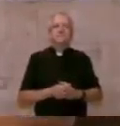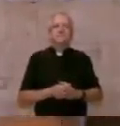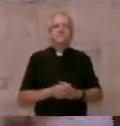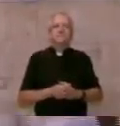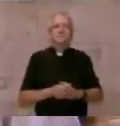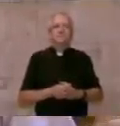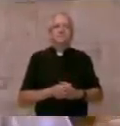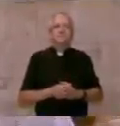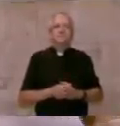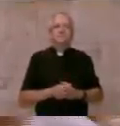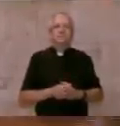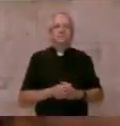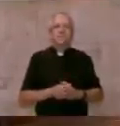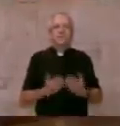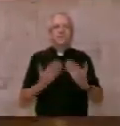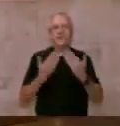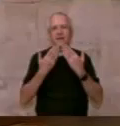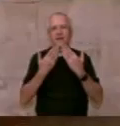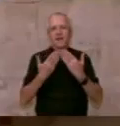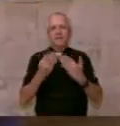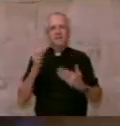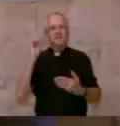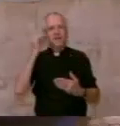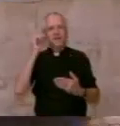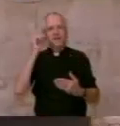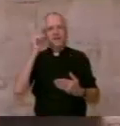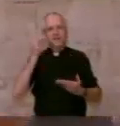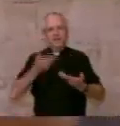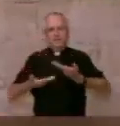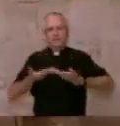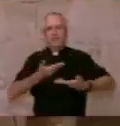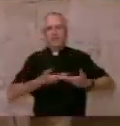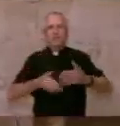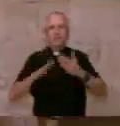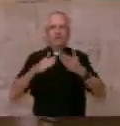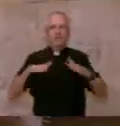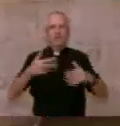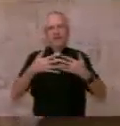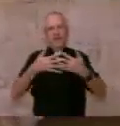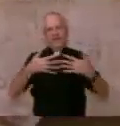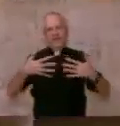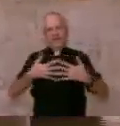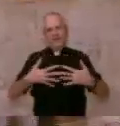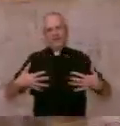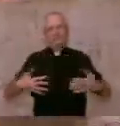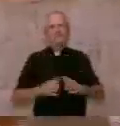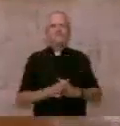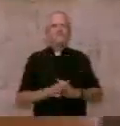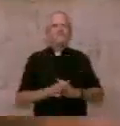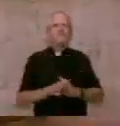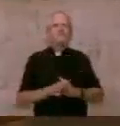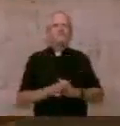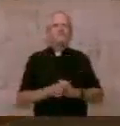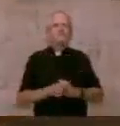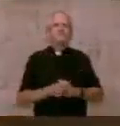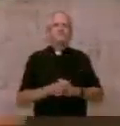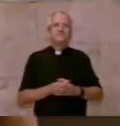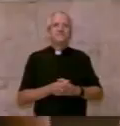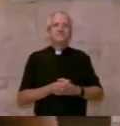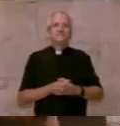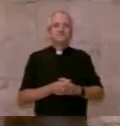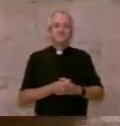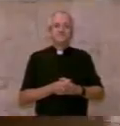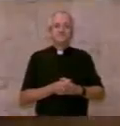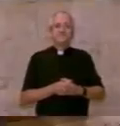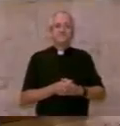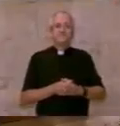Cuenta la tradición que hacía pocos meses que se había inaugurado con toda pompa la primitiva catedral que sustituía la mezquita